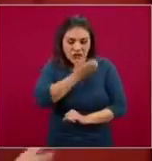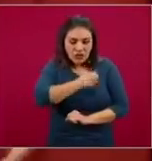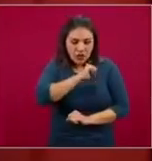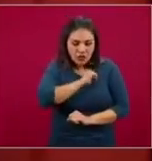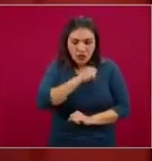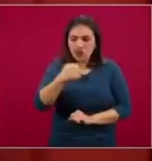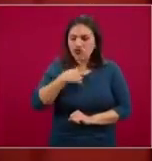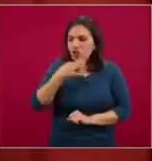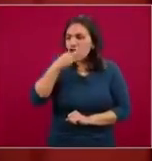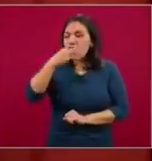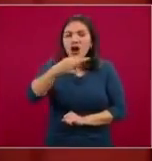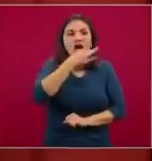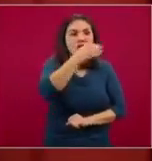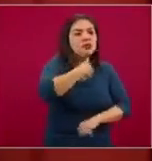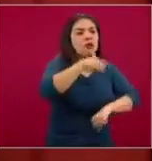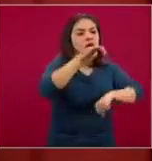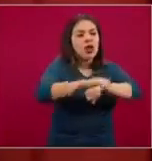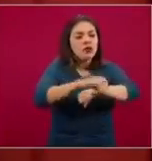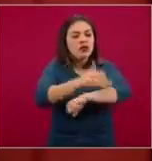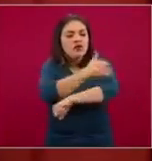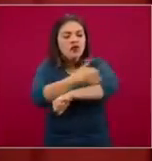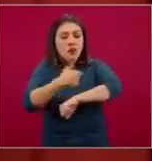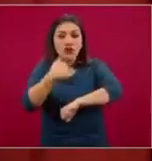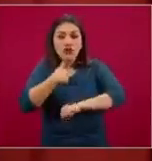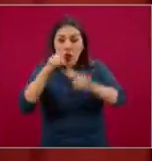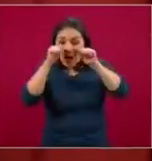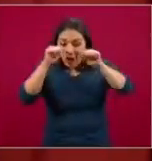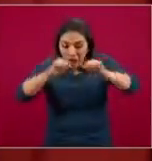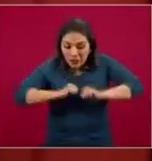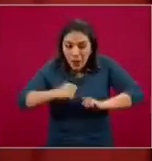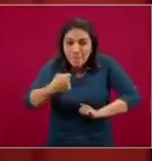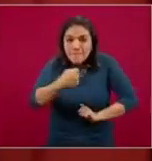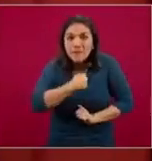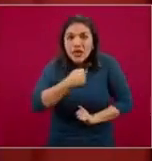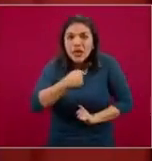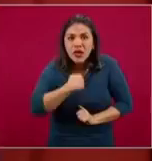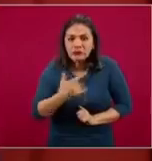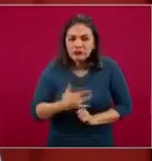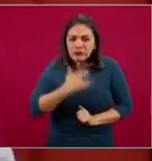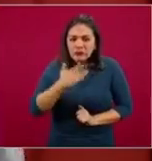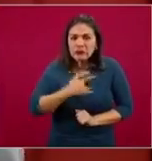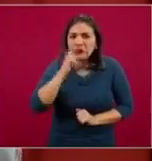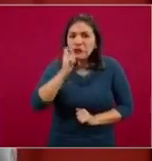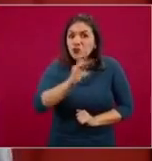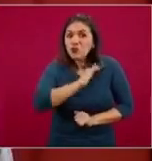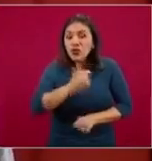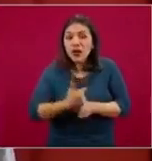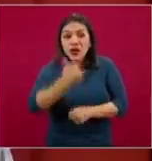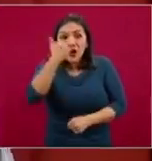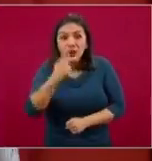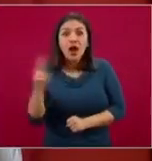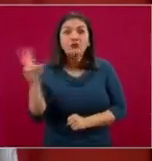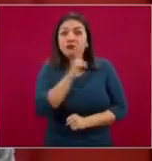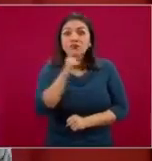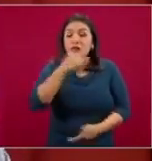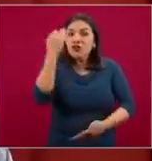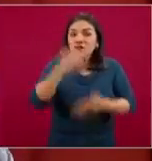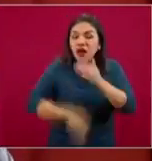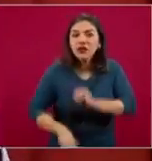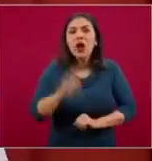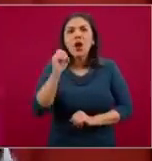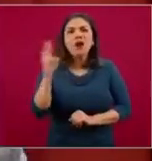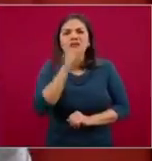avisarle a mis contactos y estar muy atento a los síntomas de gravedad. Falta de aire, dificultad